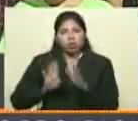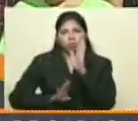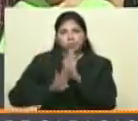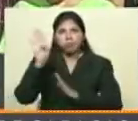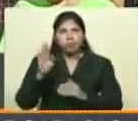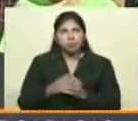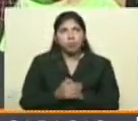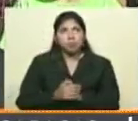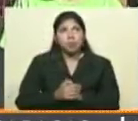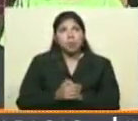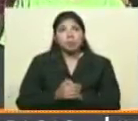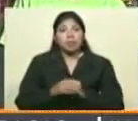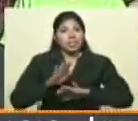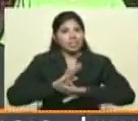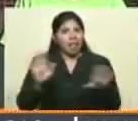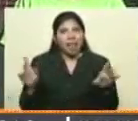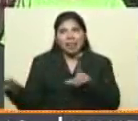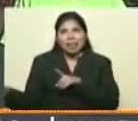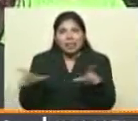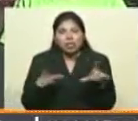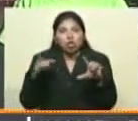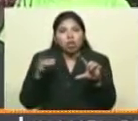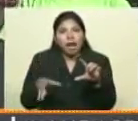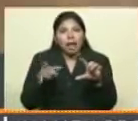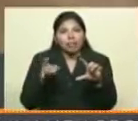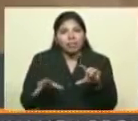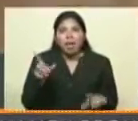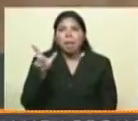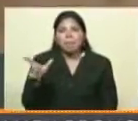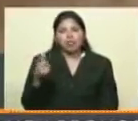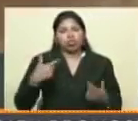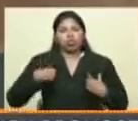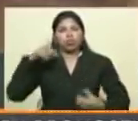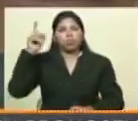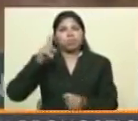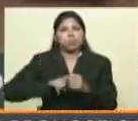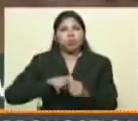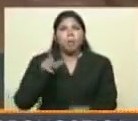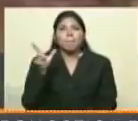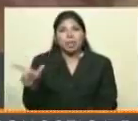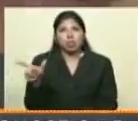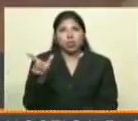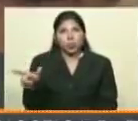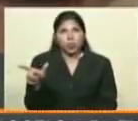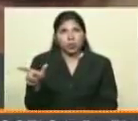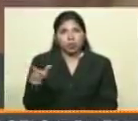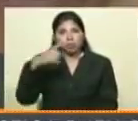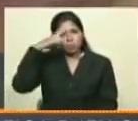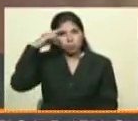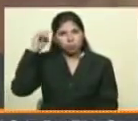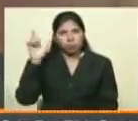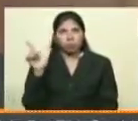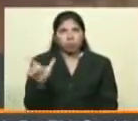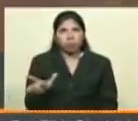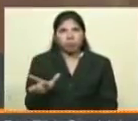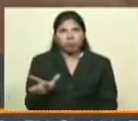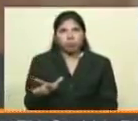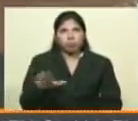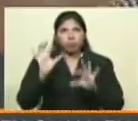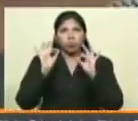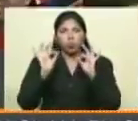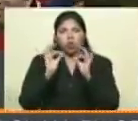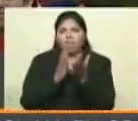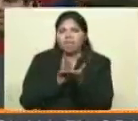lo tengo, me he sacado el carné como militante del Partido Socialista Unido de Venezuela, el carné de la